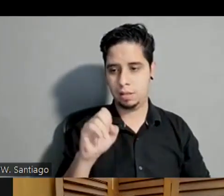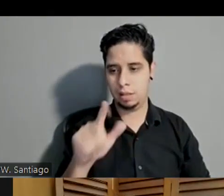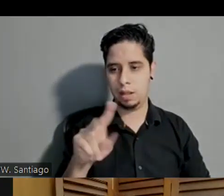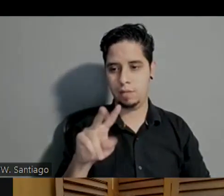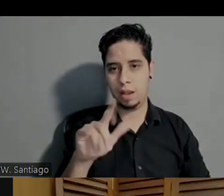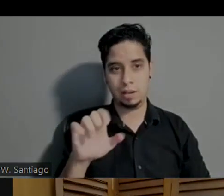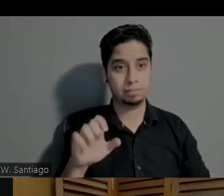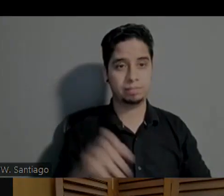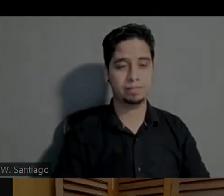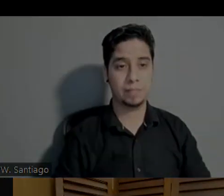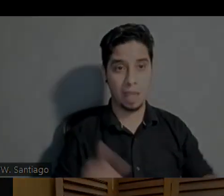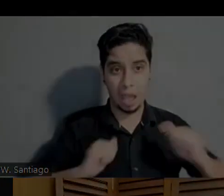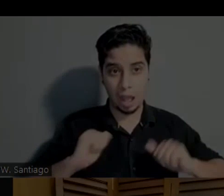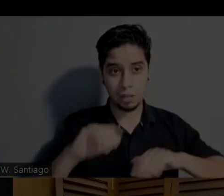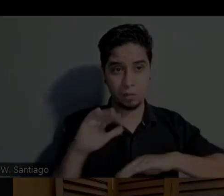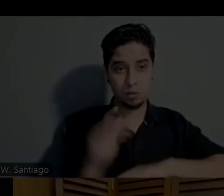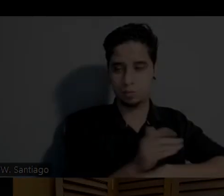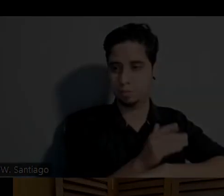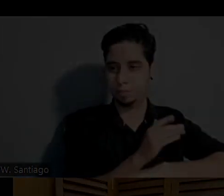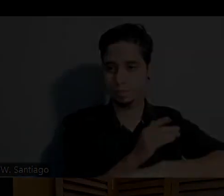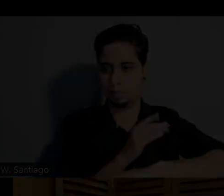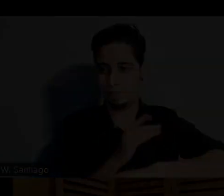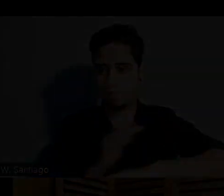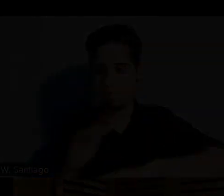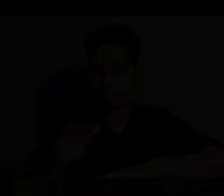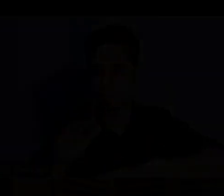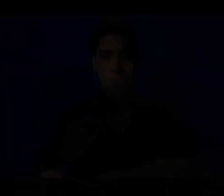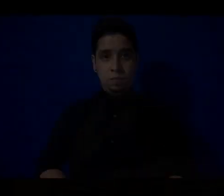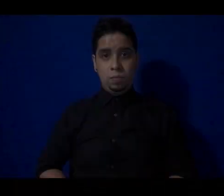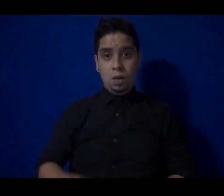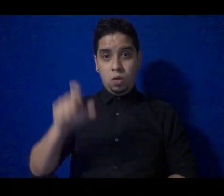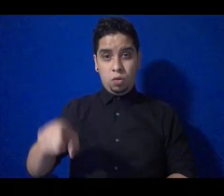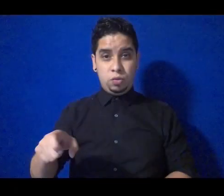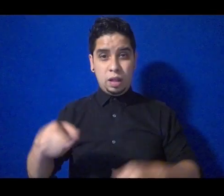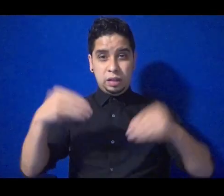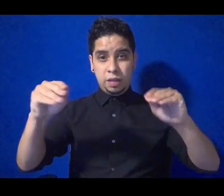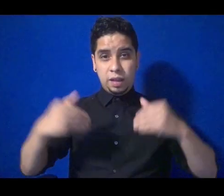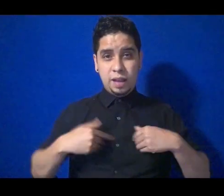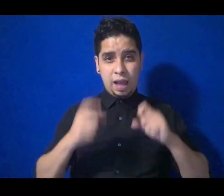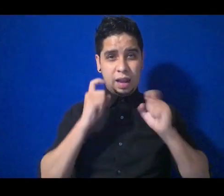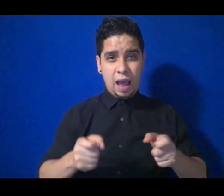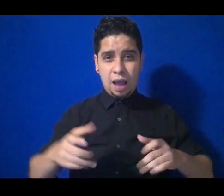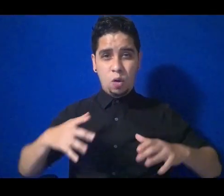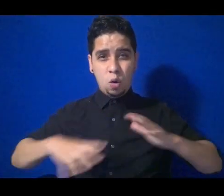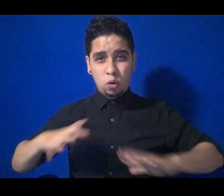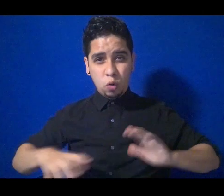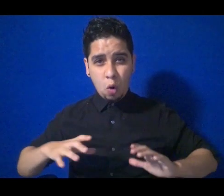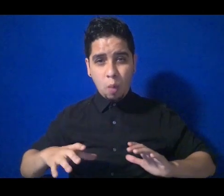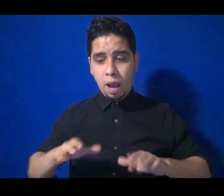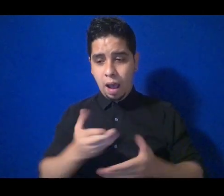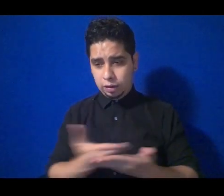Necesito una tienda donde consiga regalos,